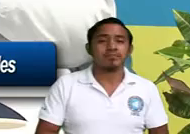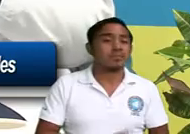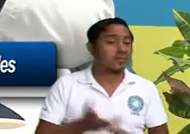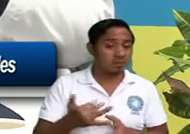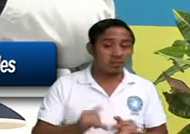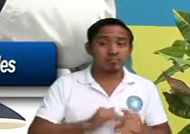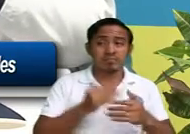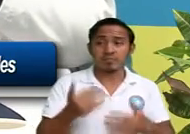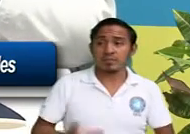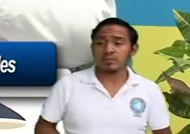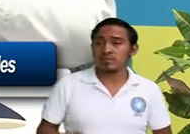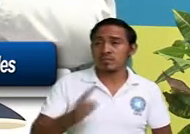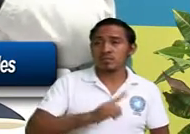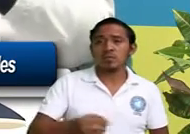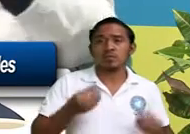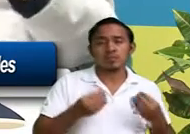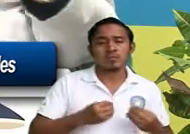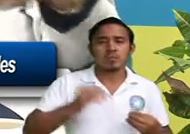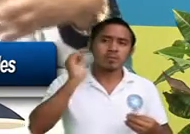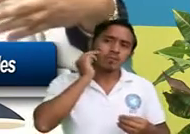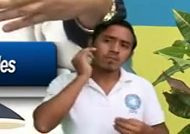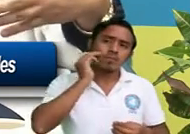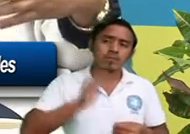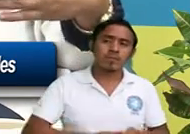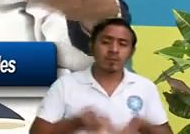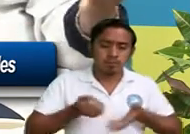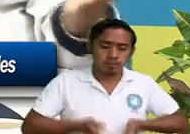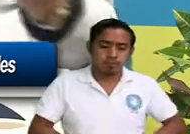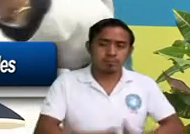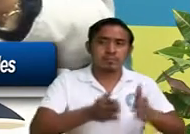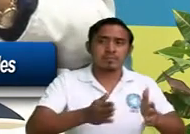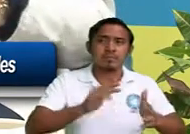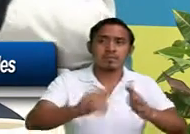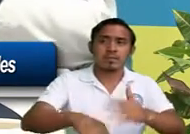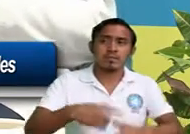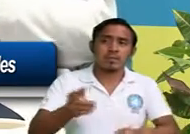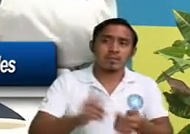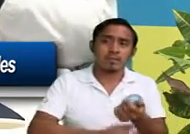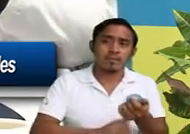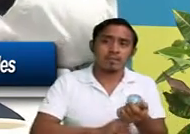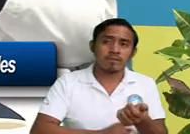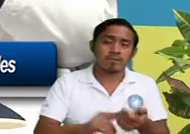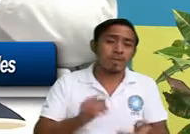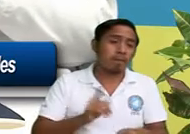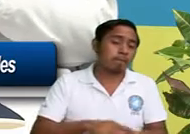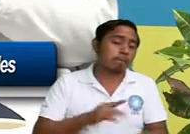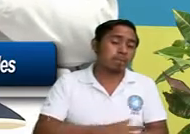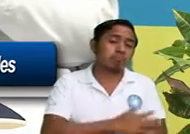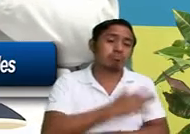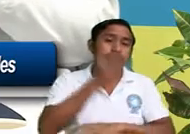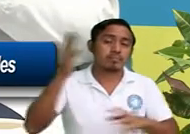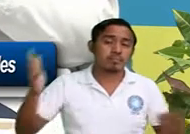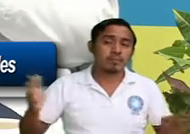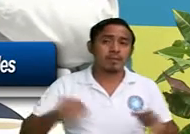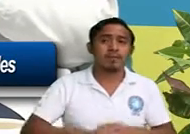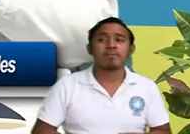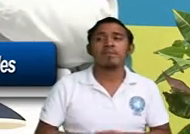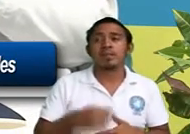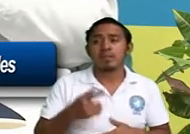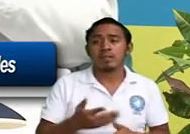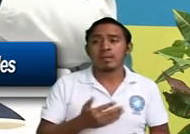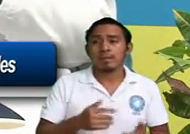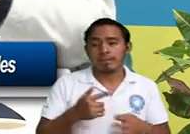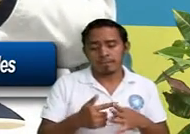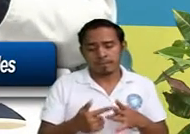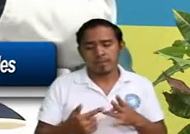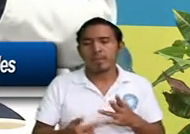el embarazo, una gran cantidad de las mamás tienen su parto y después quedan siendo diabéticas de por vida. Entonces, esas son quizás